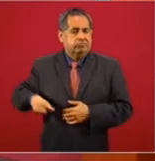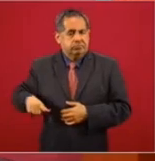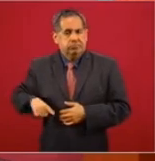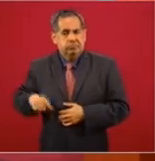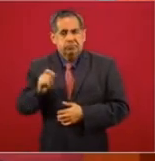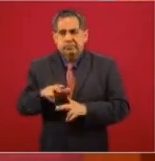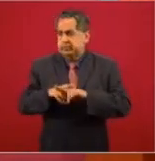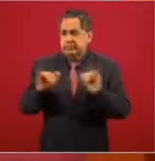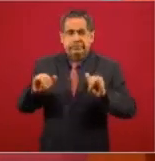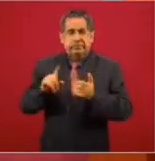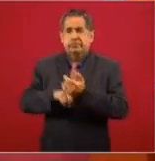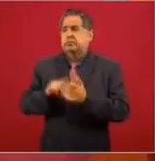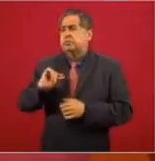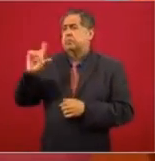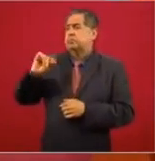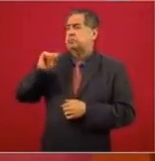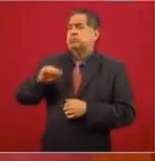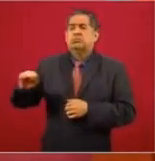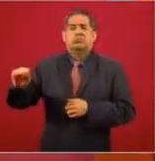que ningún funcionario